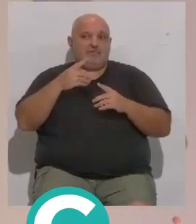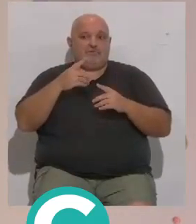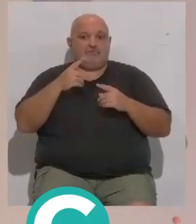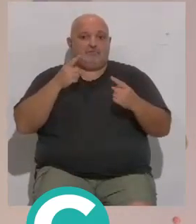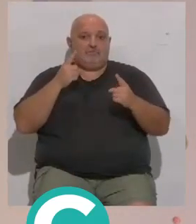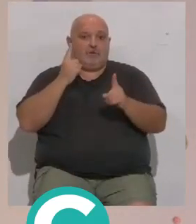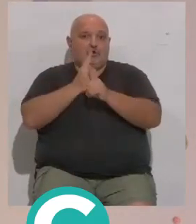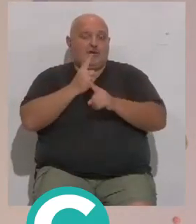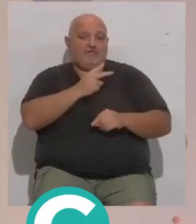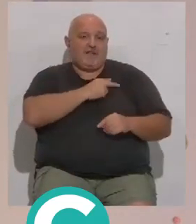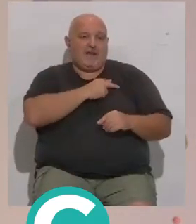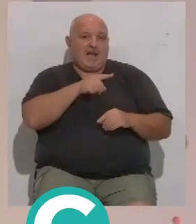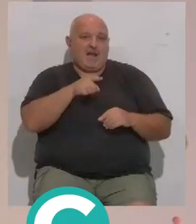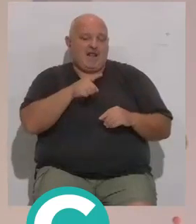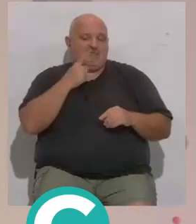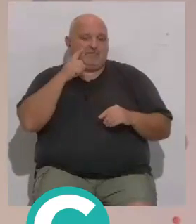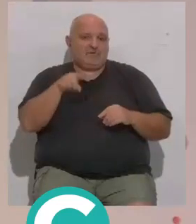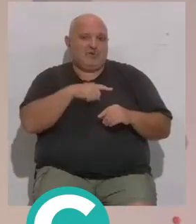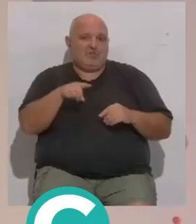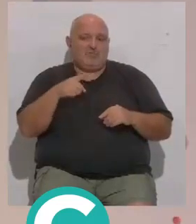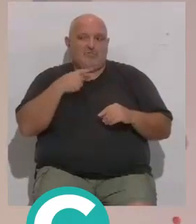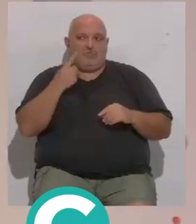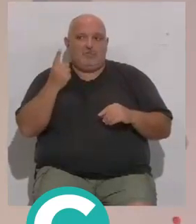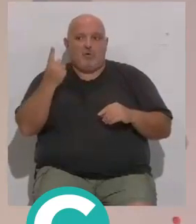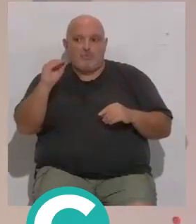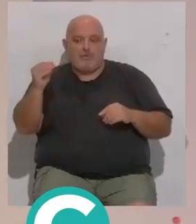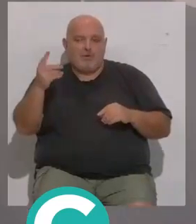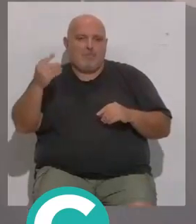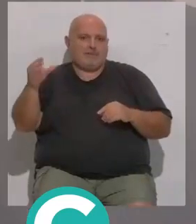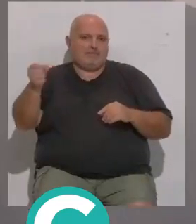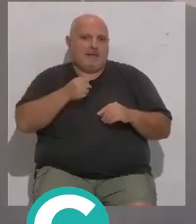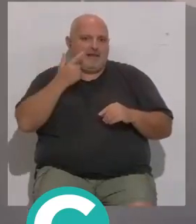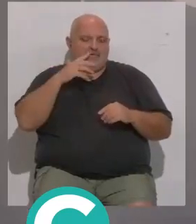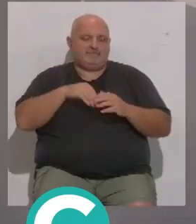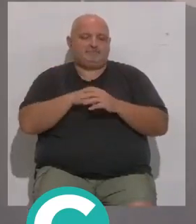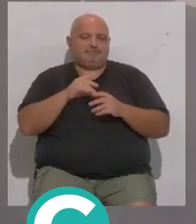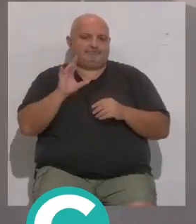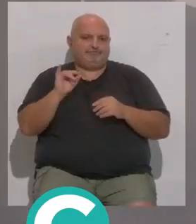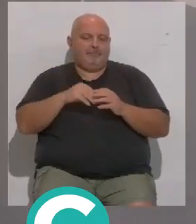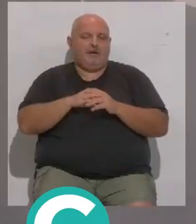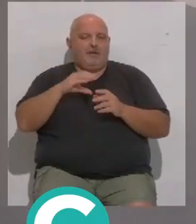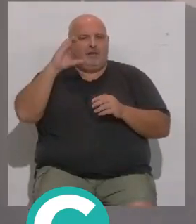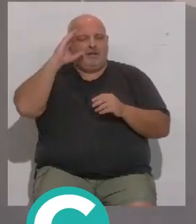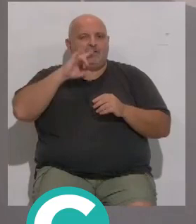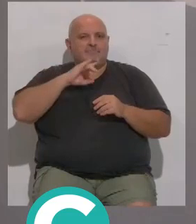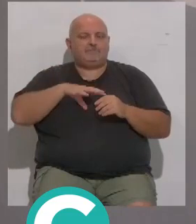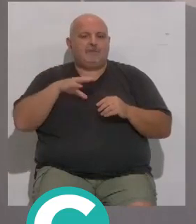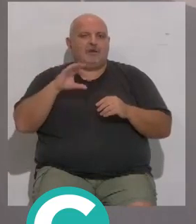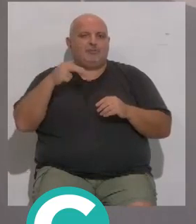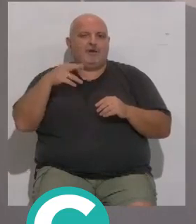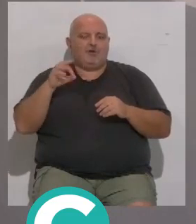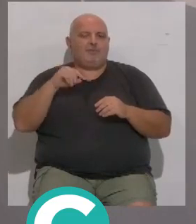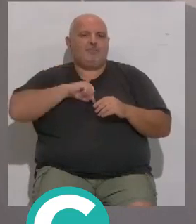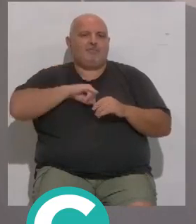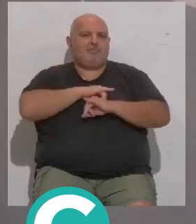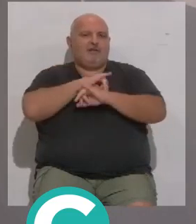frente al Villarreal termina de recuperar alguno que tenga alguna duda. Efectivamente, vamos a escuchar también a Rubén Sobrino,